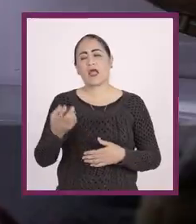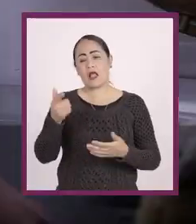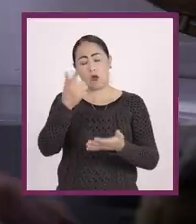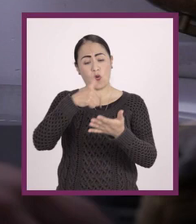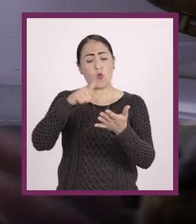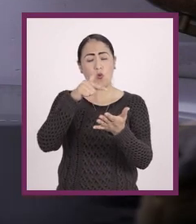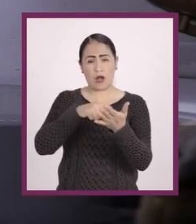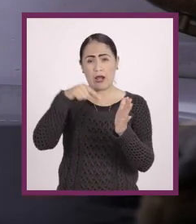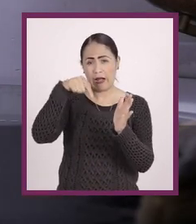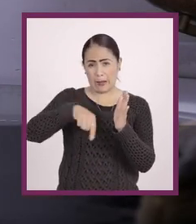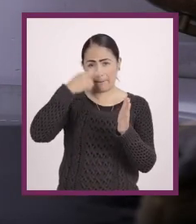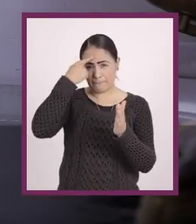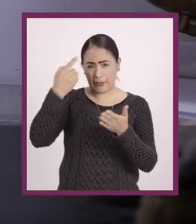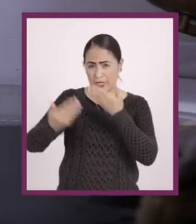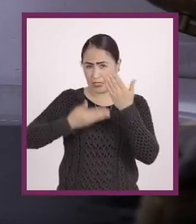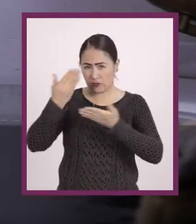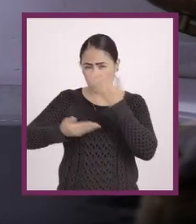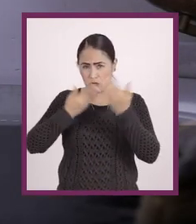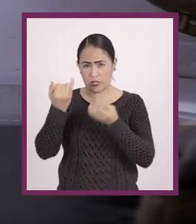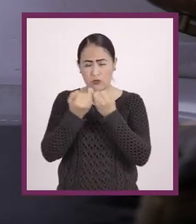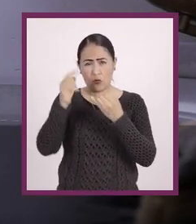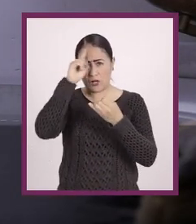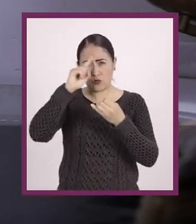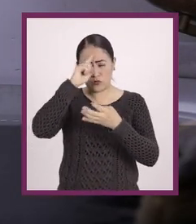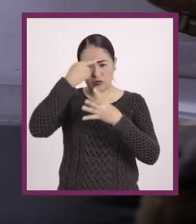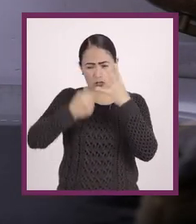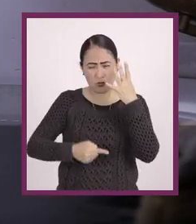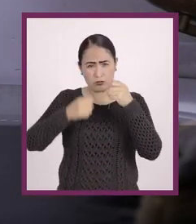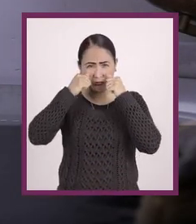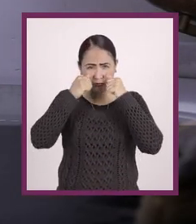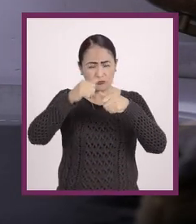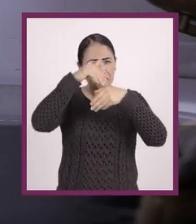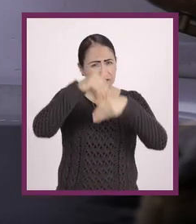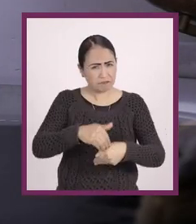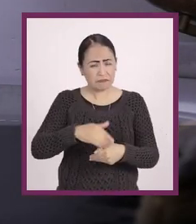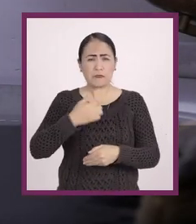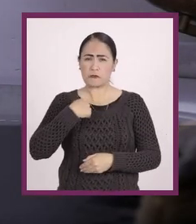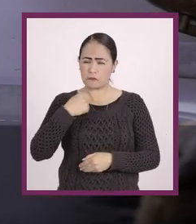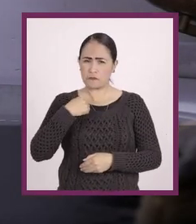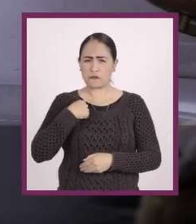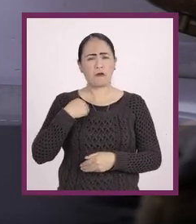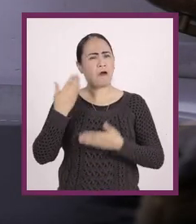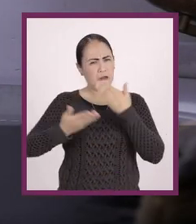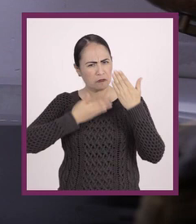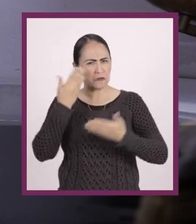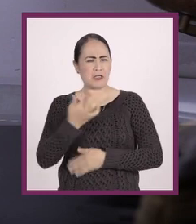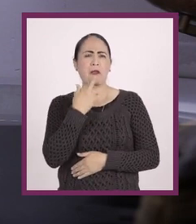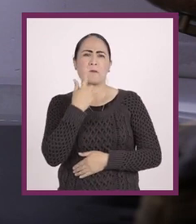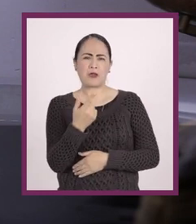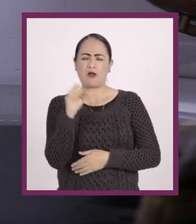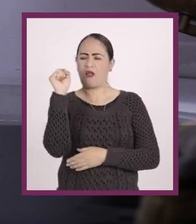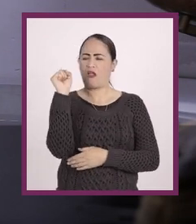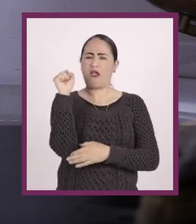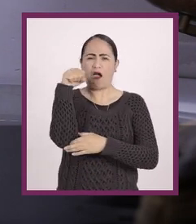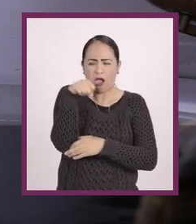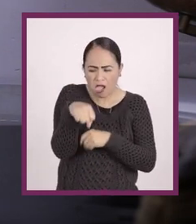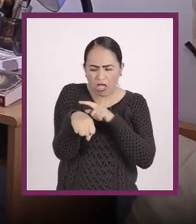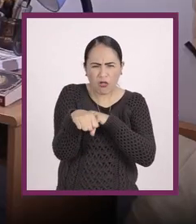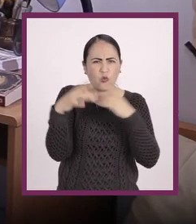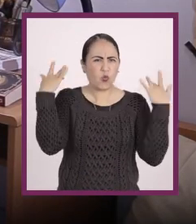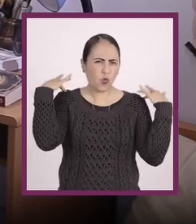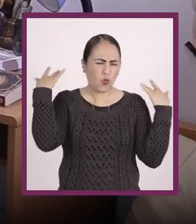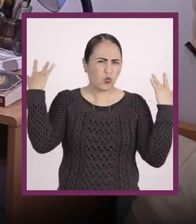desde que organizamos nuestros espacios de trabajo y seguimos las recomendaciones que investigamos mi rendimiento ha mejorado